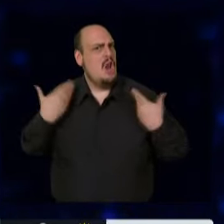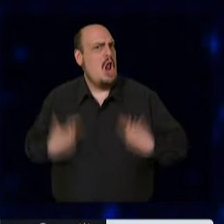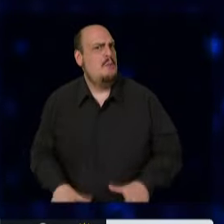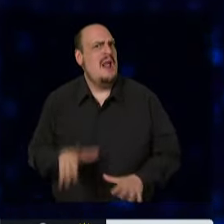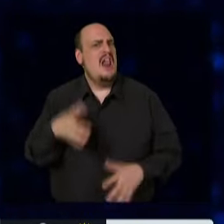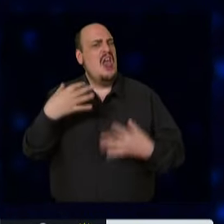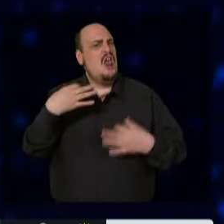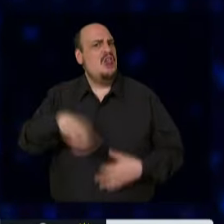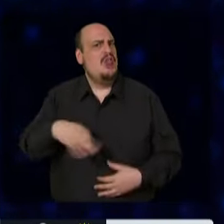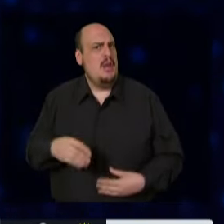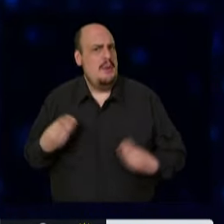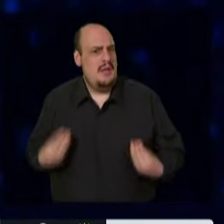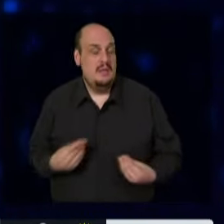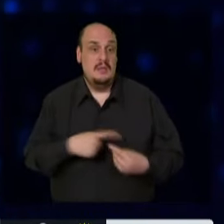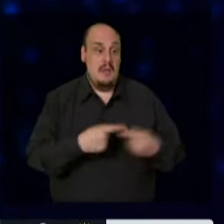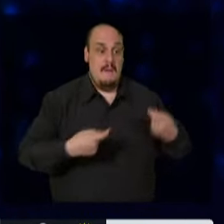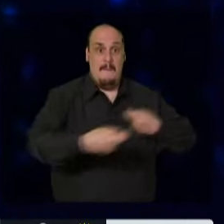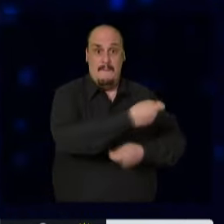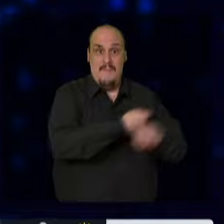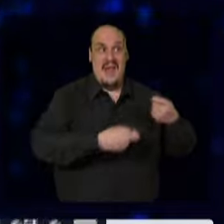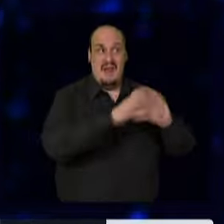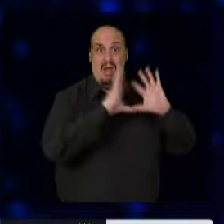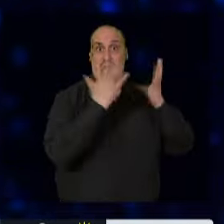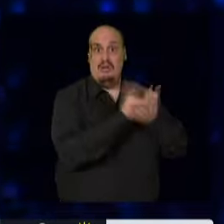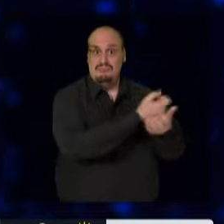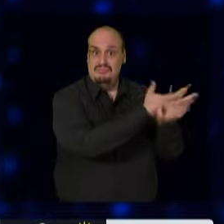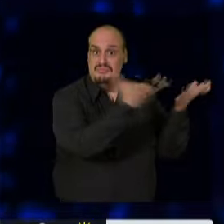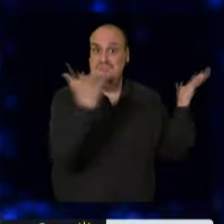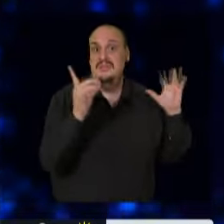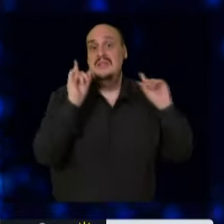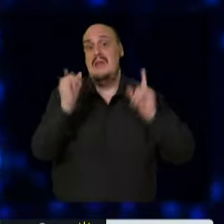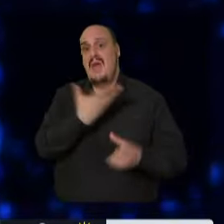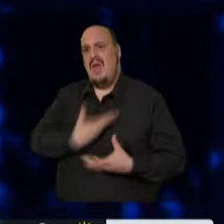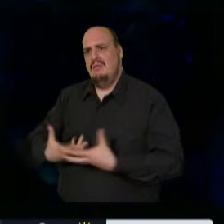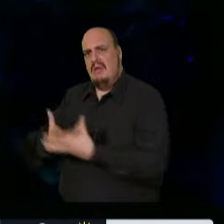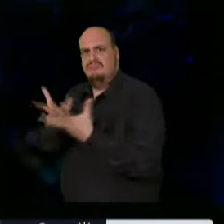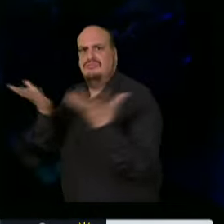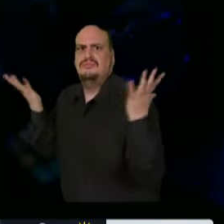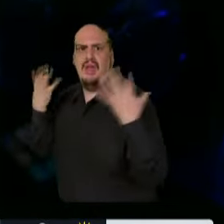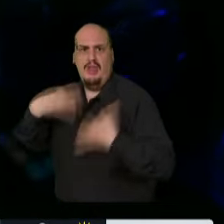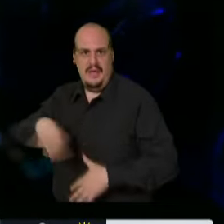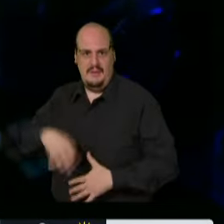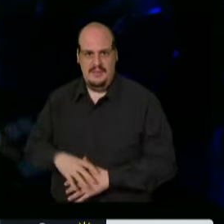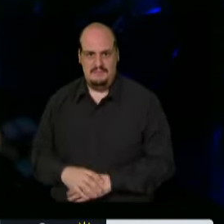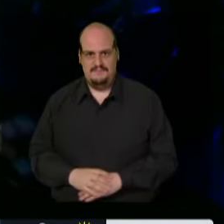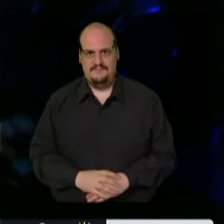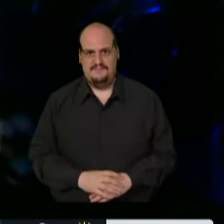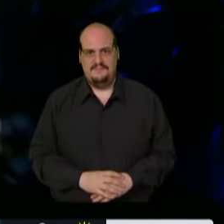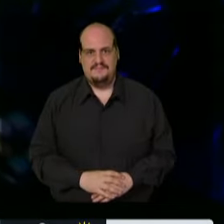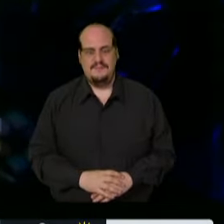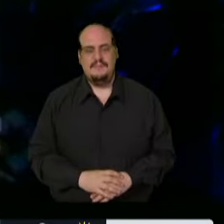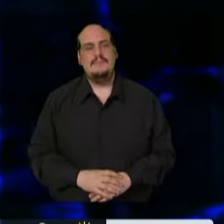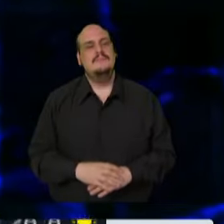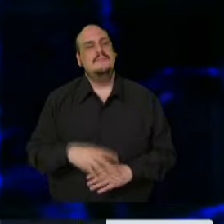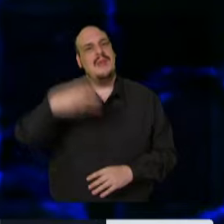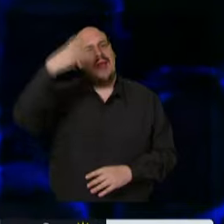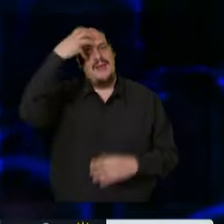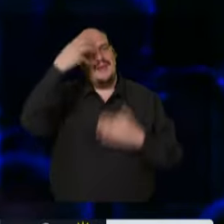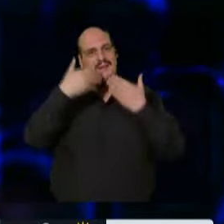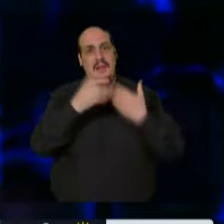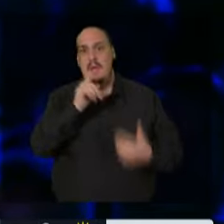precisa tener tanto mercado como sea posible y tanto Estado como sea necesario. Gracias, Schiaretti. Sin pedidos